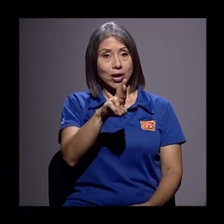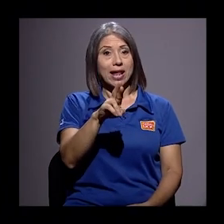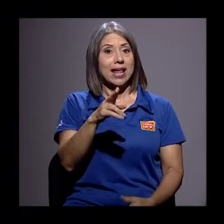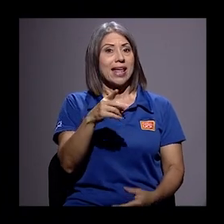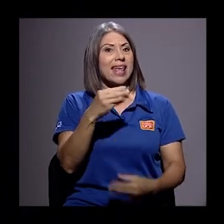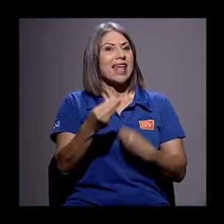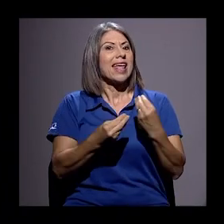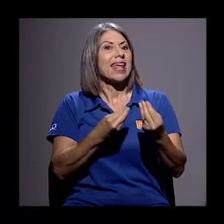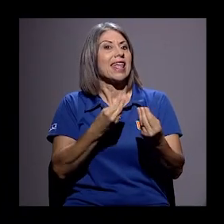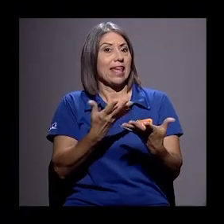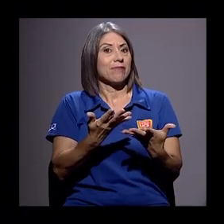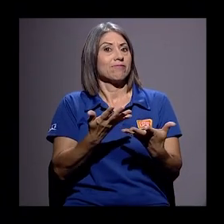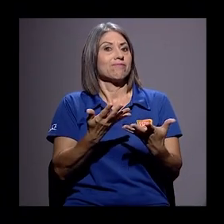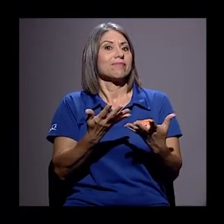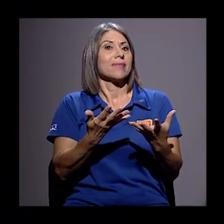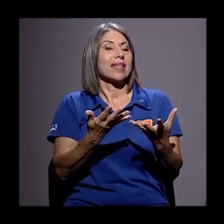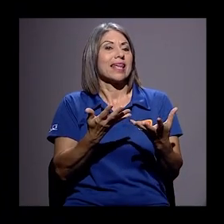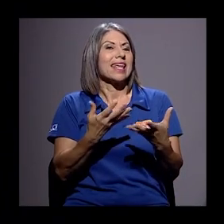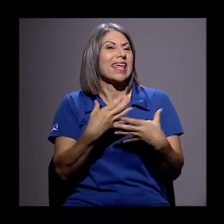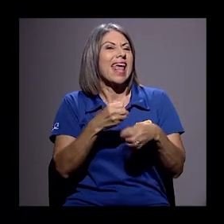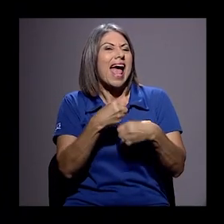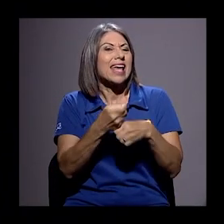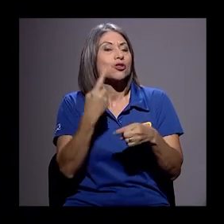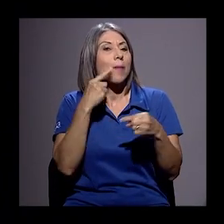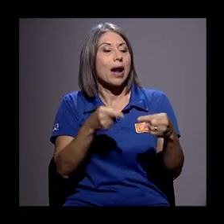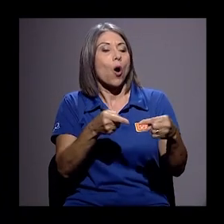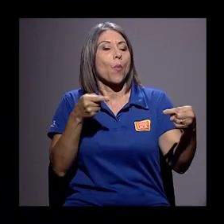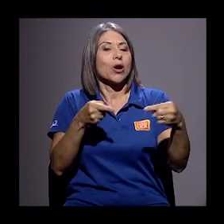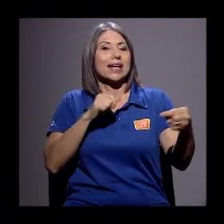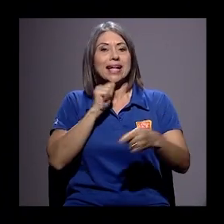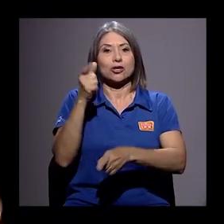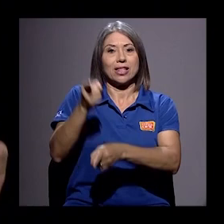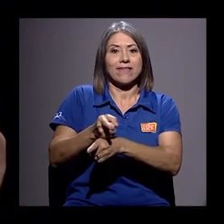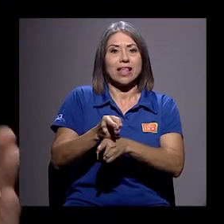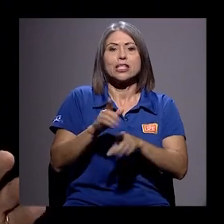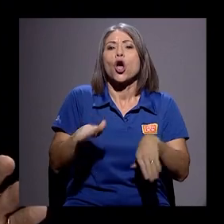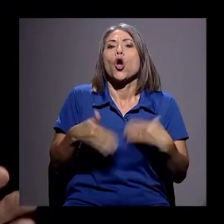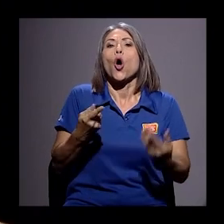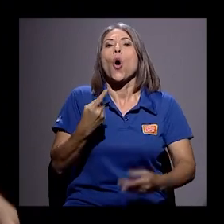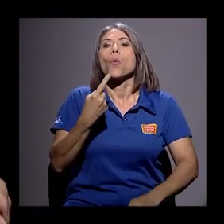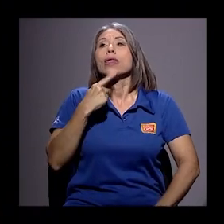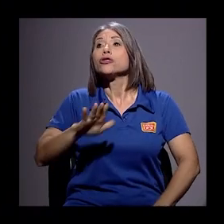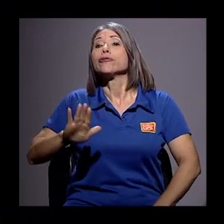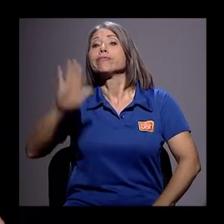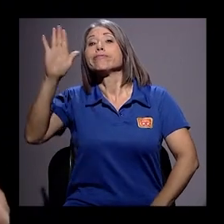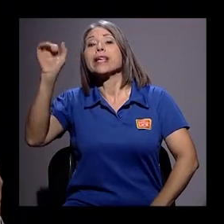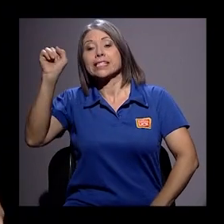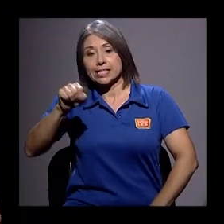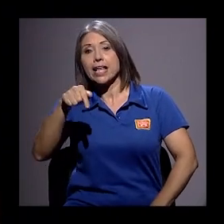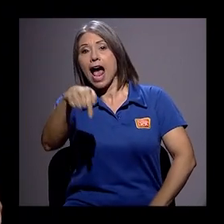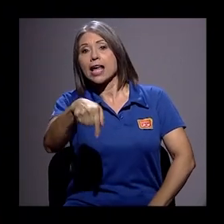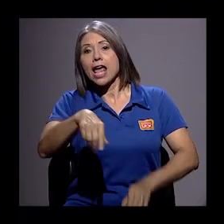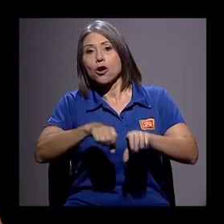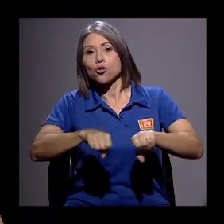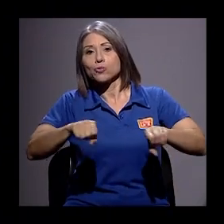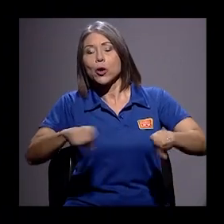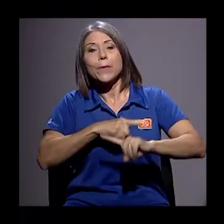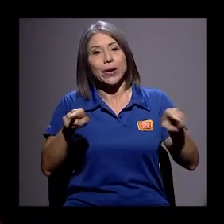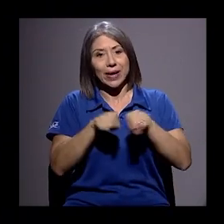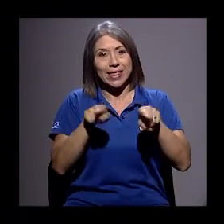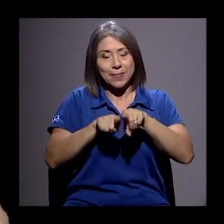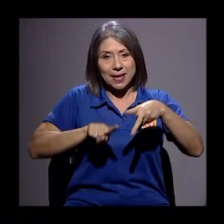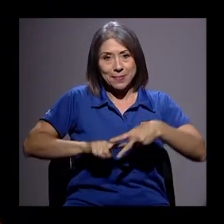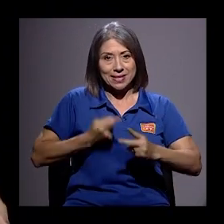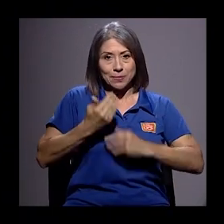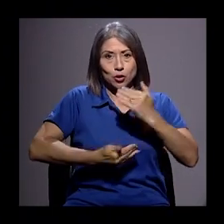hecho para oponerse a las cosas indebidas y como ha levantado la mano para decir si aquí hay corrupción pero además que empiecen procesos legítimos